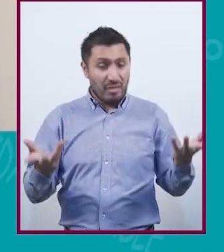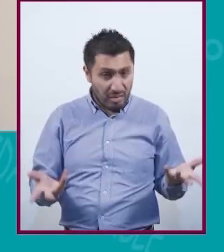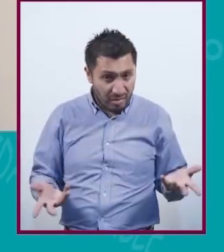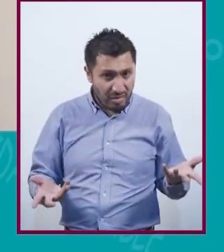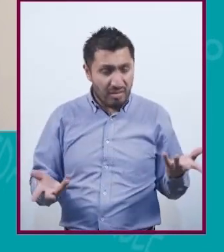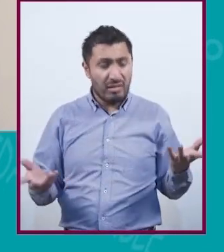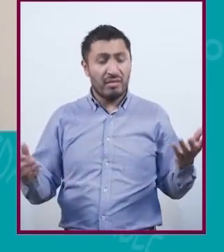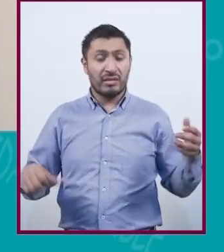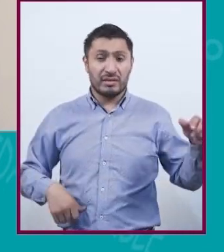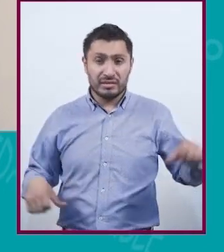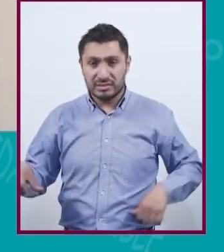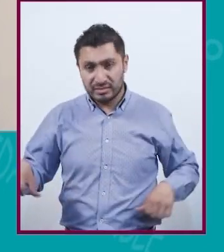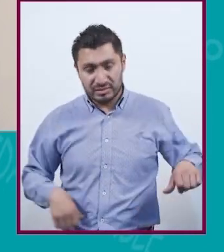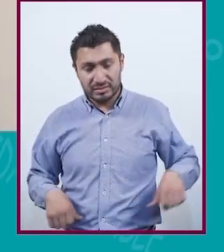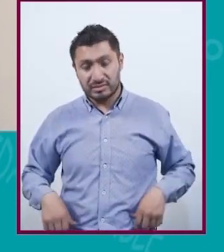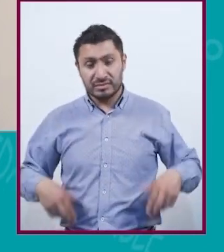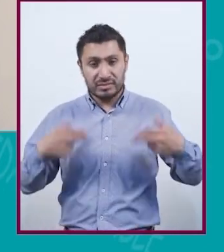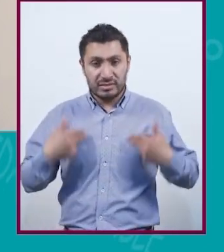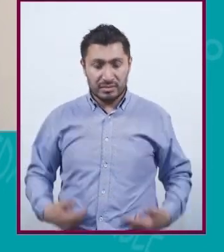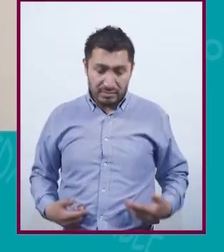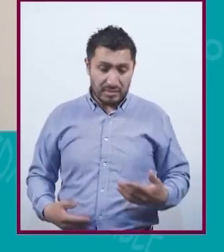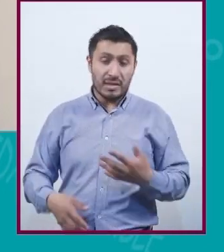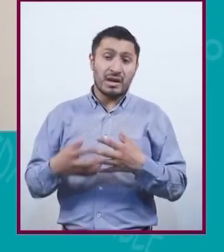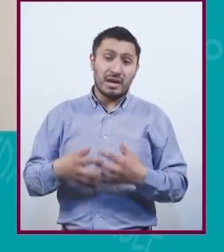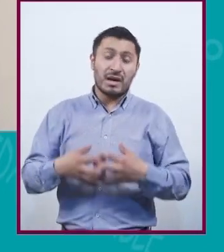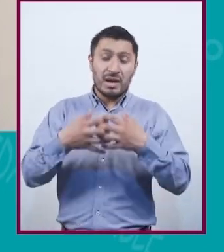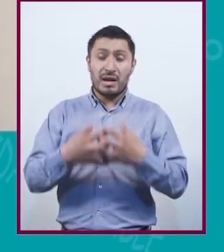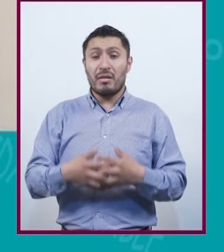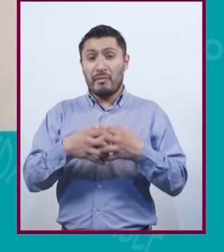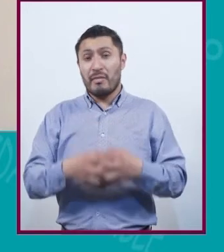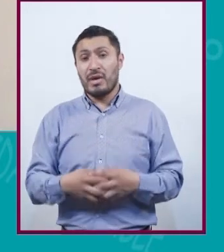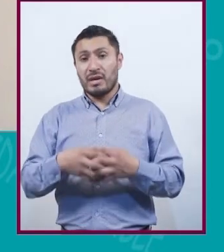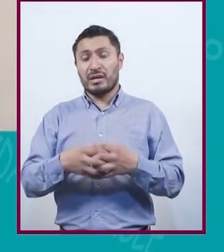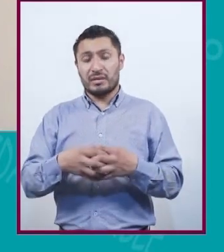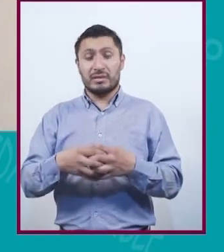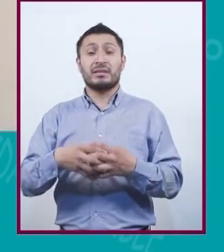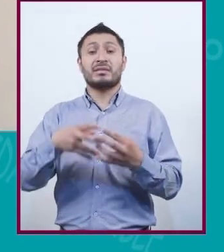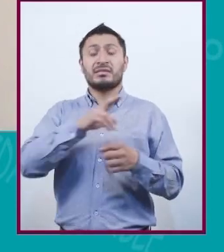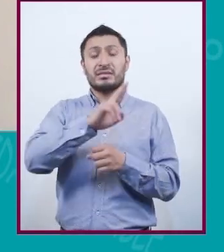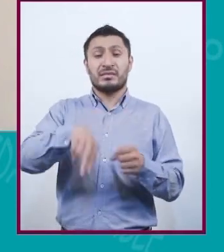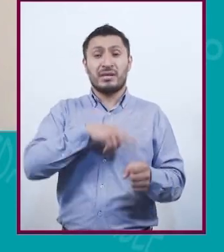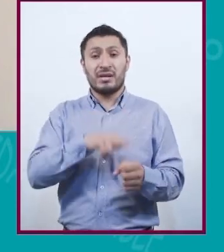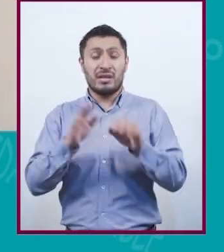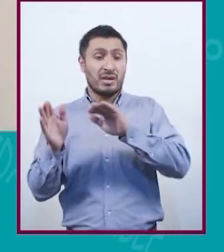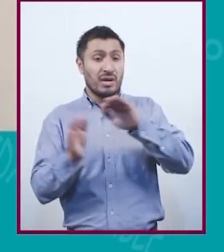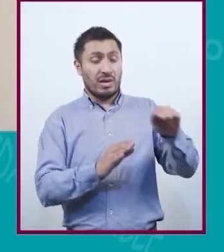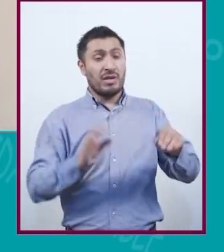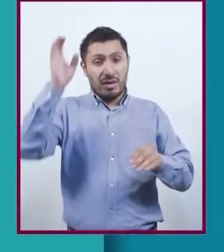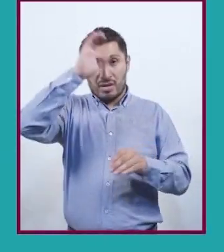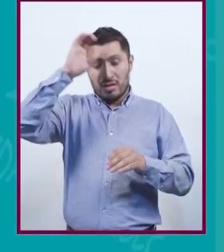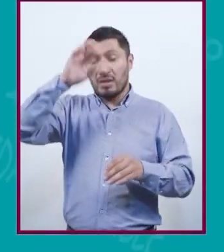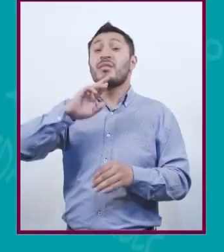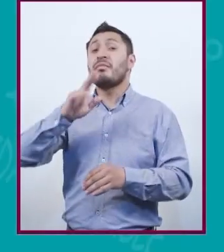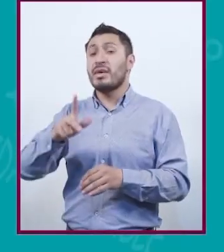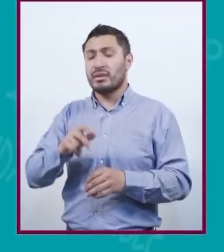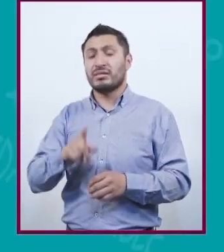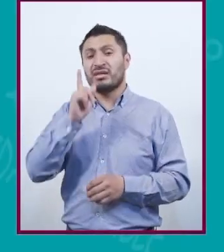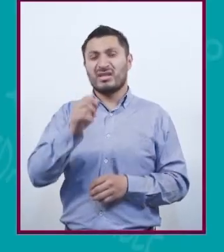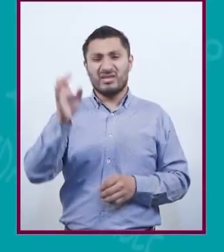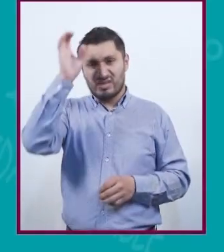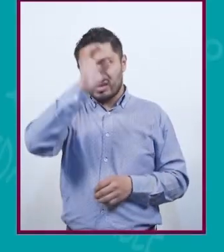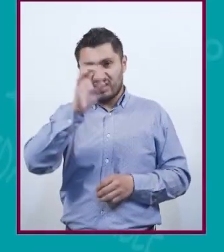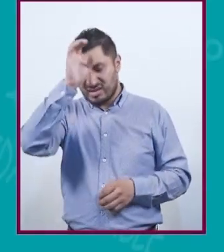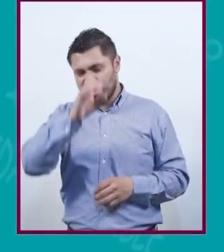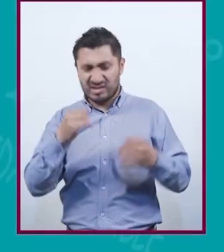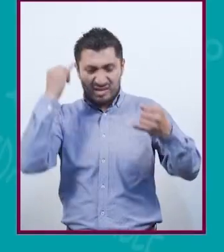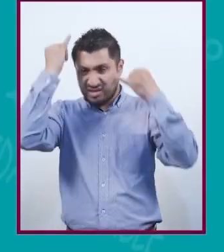de reemplazar en muchos casos la acción humana por máquinas y la naturaleza por la ciencia. ¿Qué es la